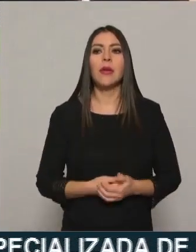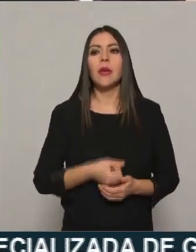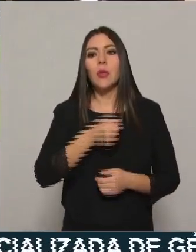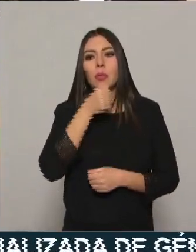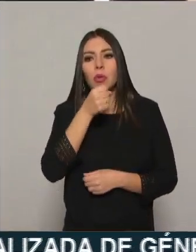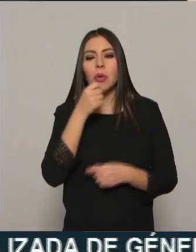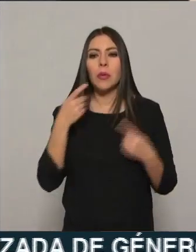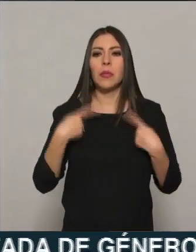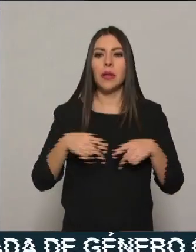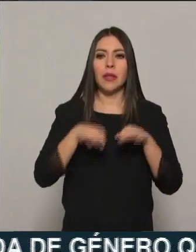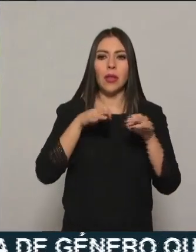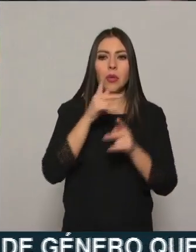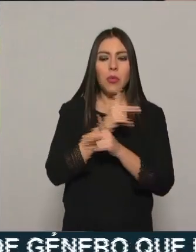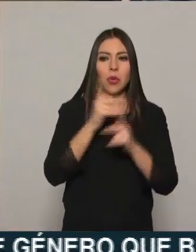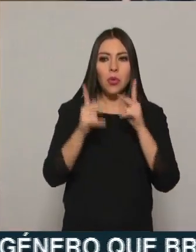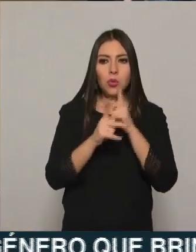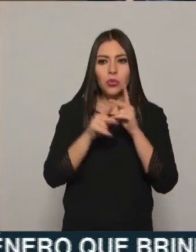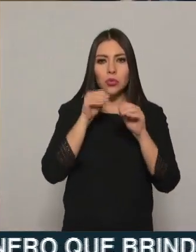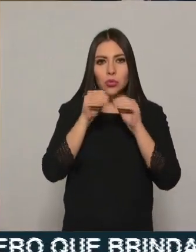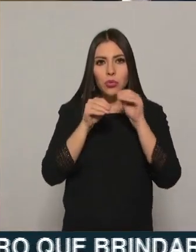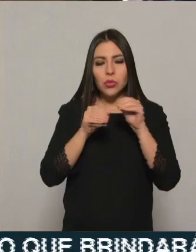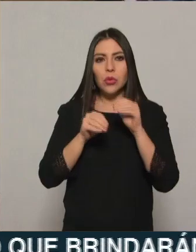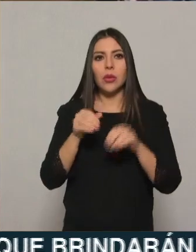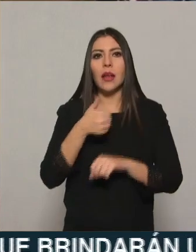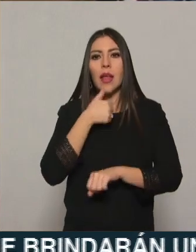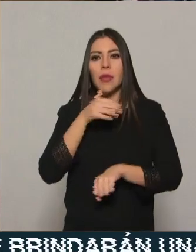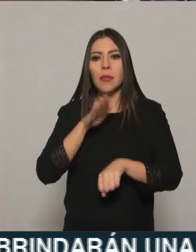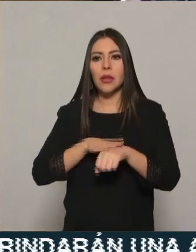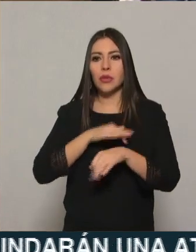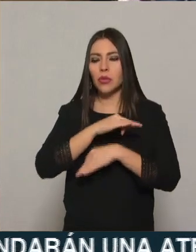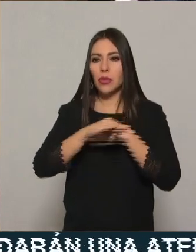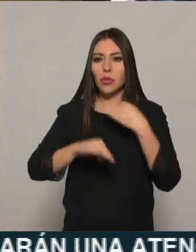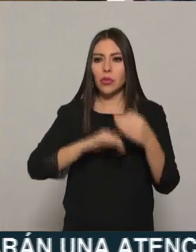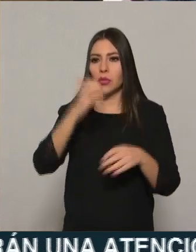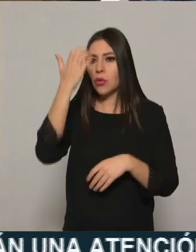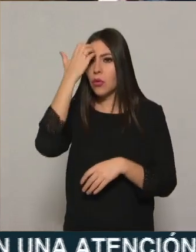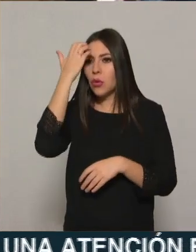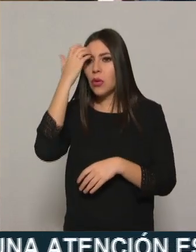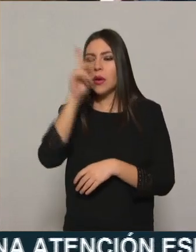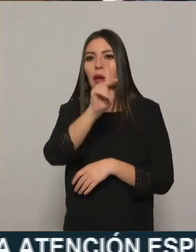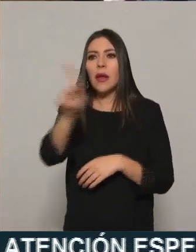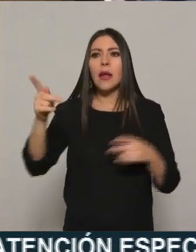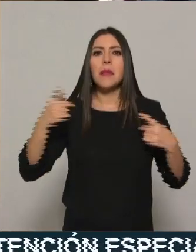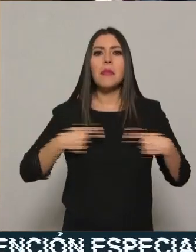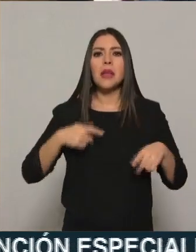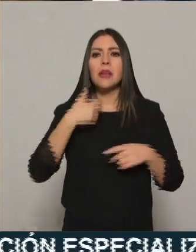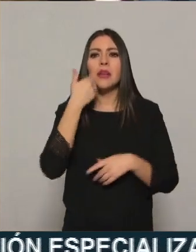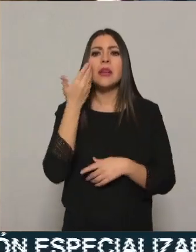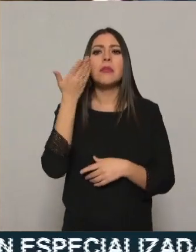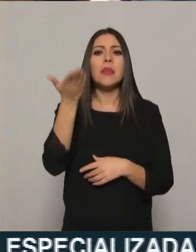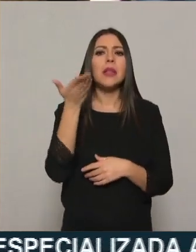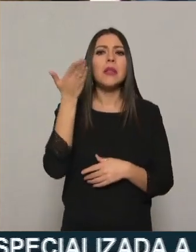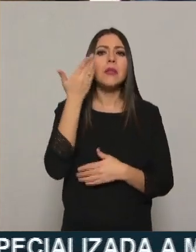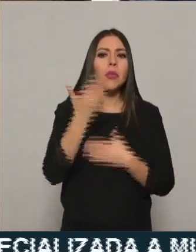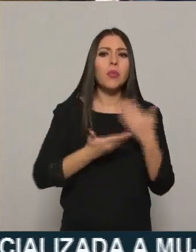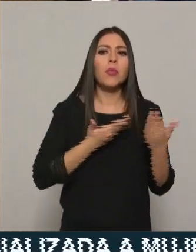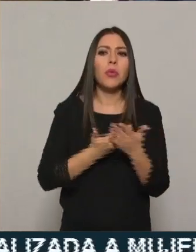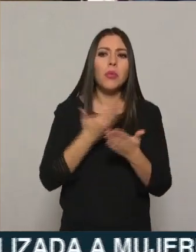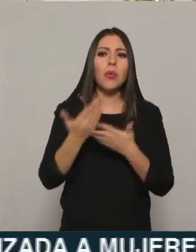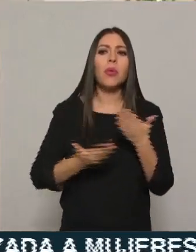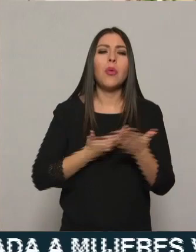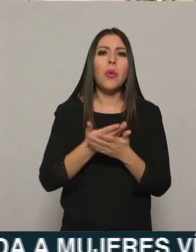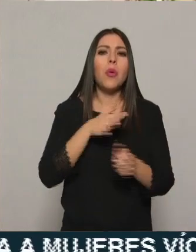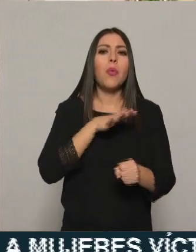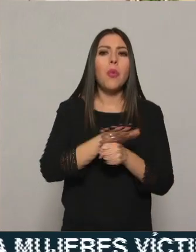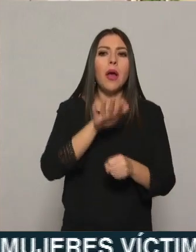personal de producción y administración conocieron de primera mano las propuestas del auditorio para fortalecer el canal de televisión